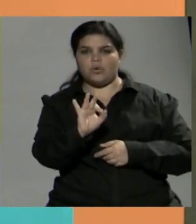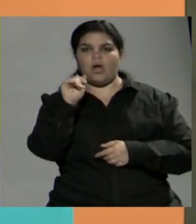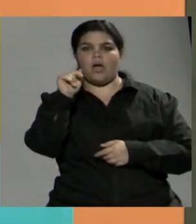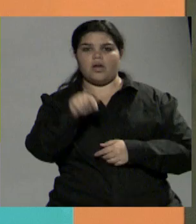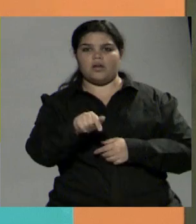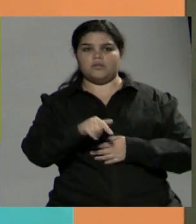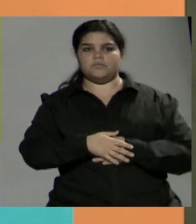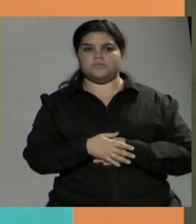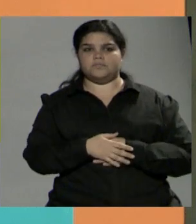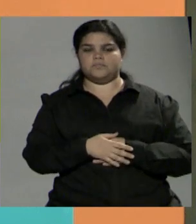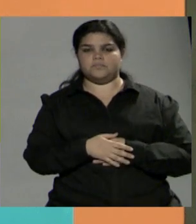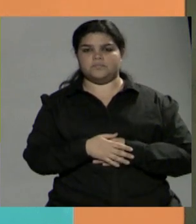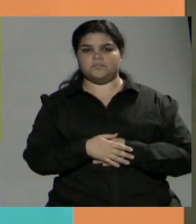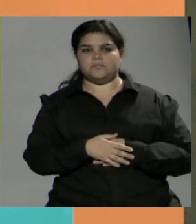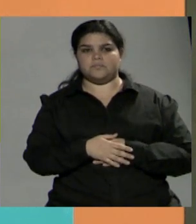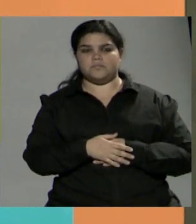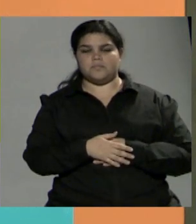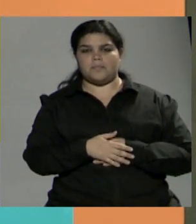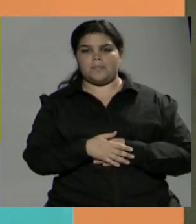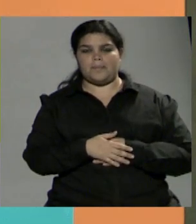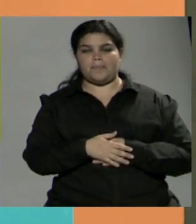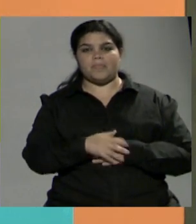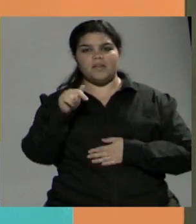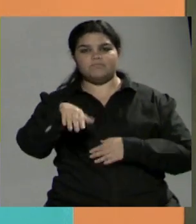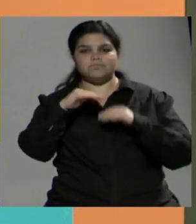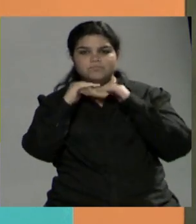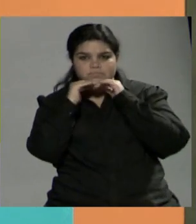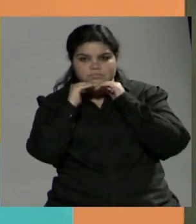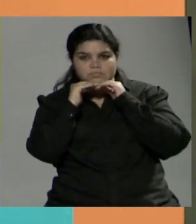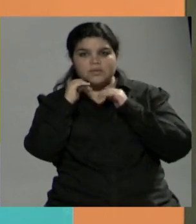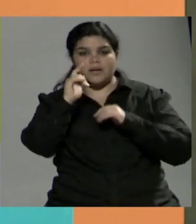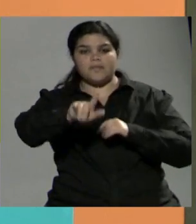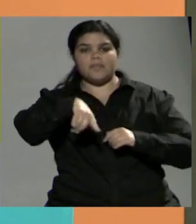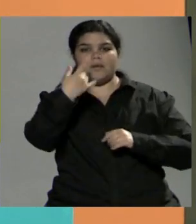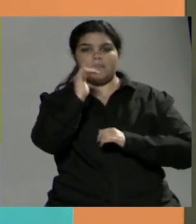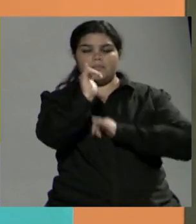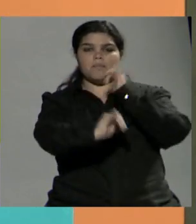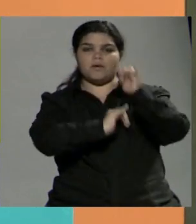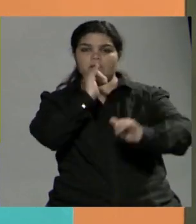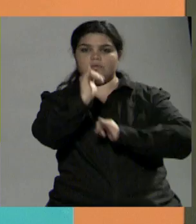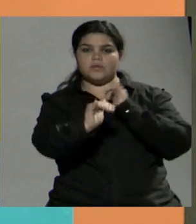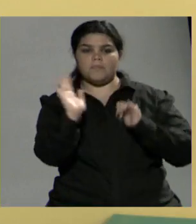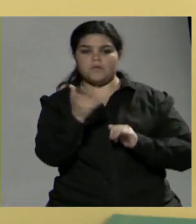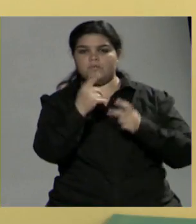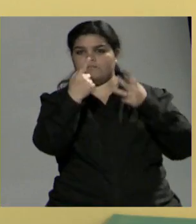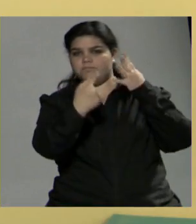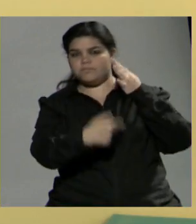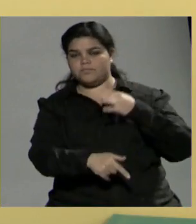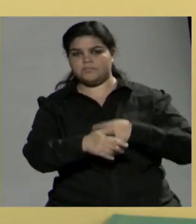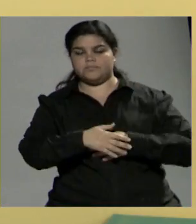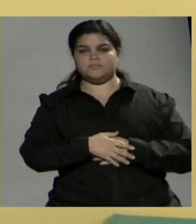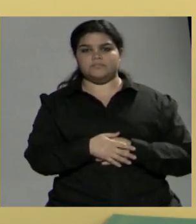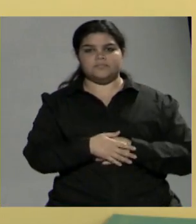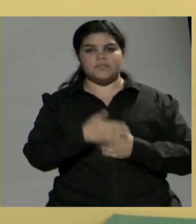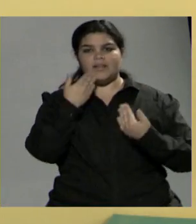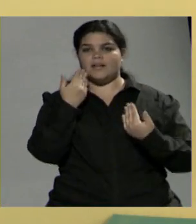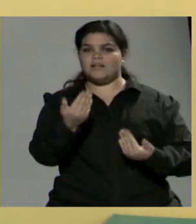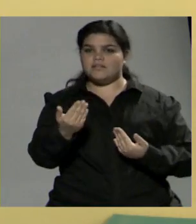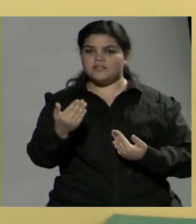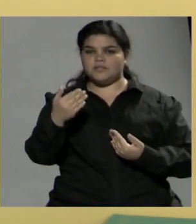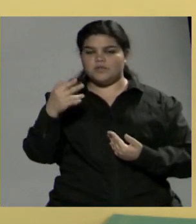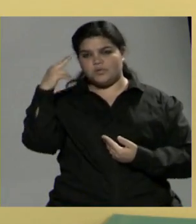y simultáneas y obligatorias. Exacto. Así que quédate que en un ratito nada más vamos a estar hablando todo esto. Muy bien, muchísimas gracias Sofi. Vamos a